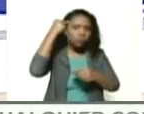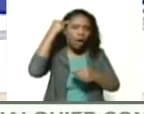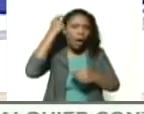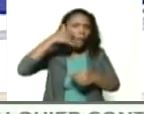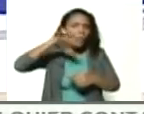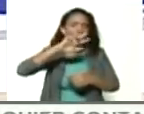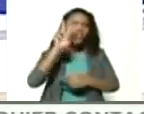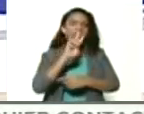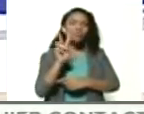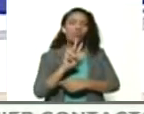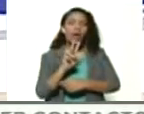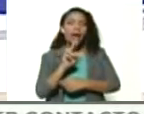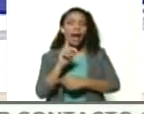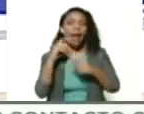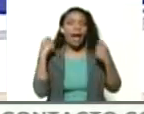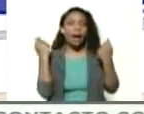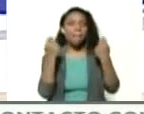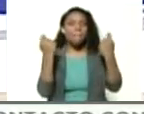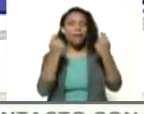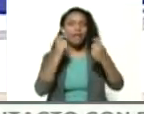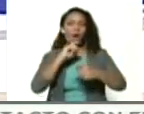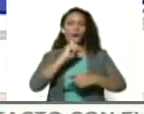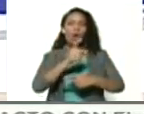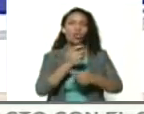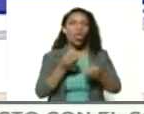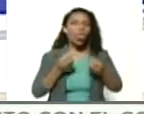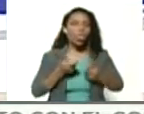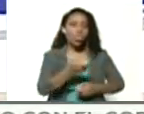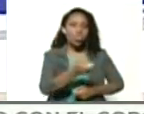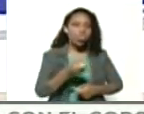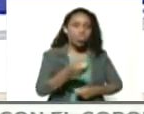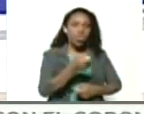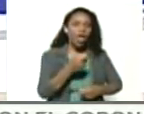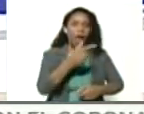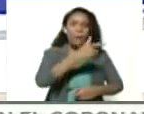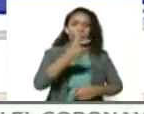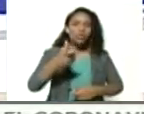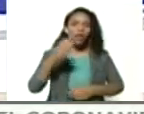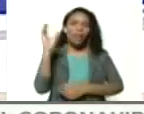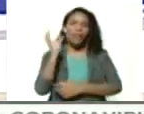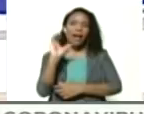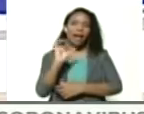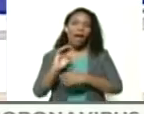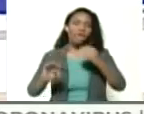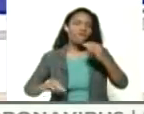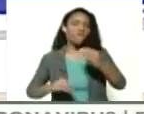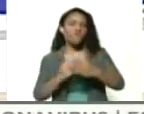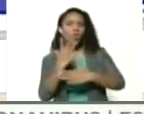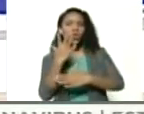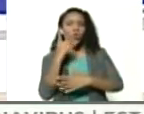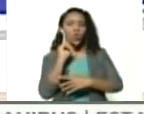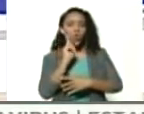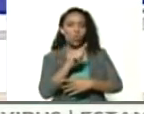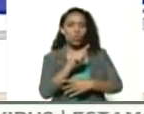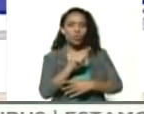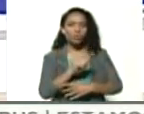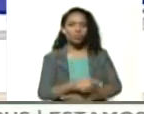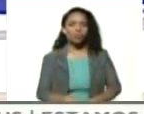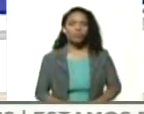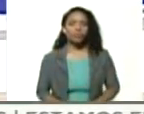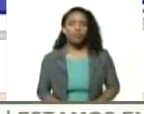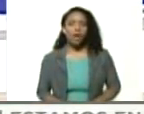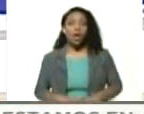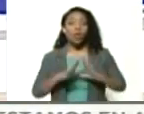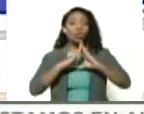La campaña con que se envenenó de odio a la clase media caraqueña fundamentalmente. Todas